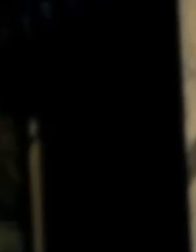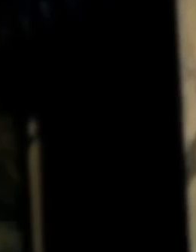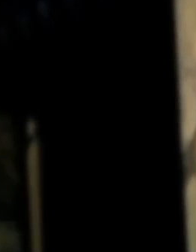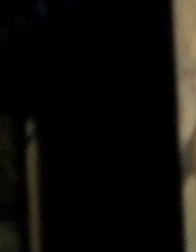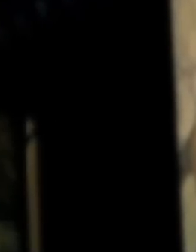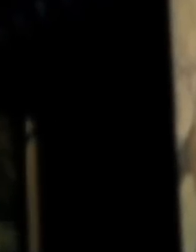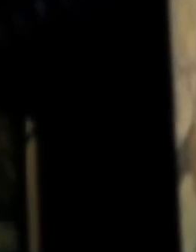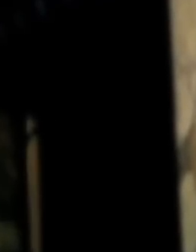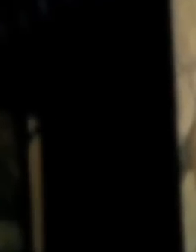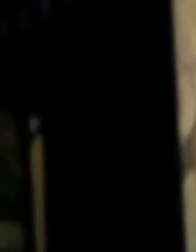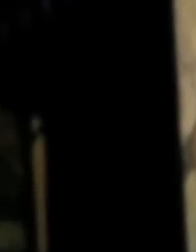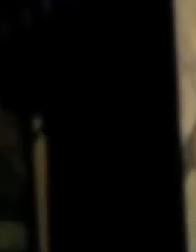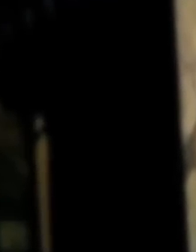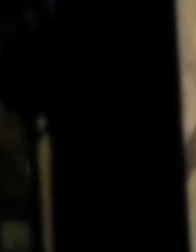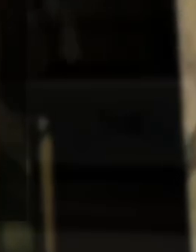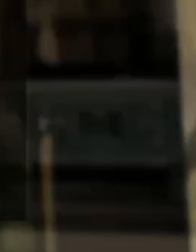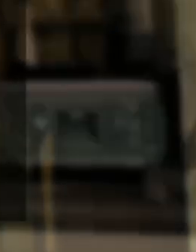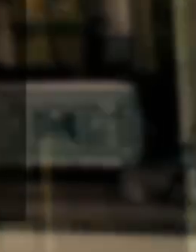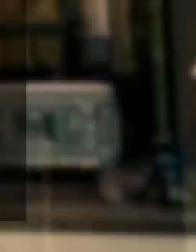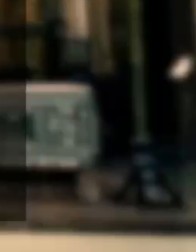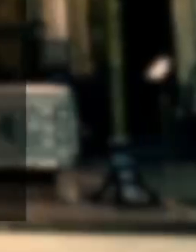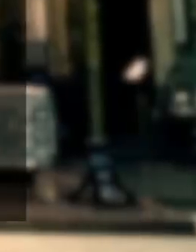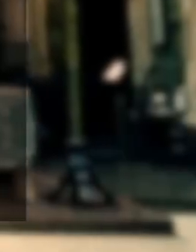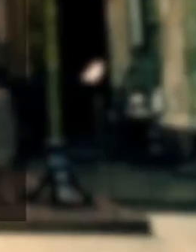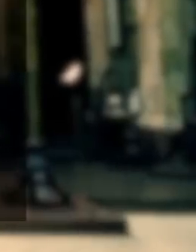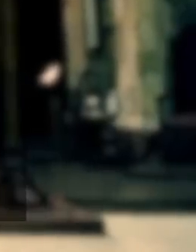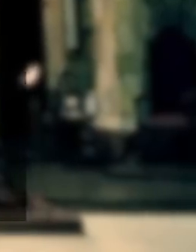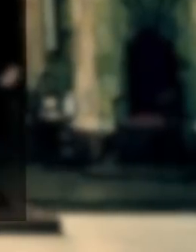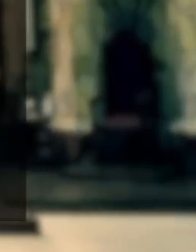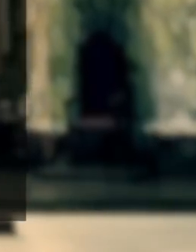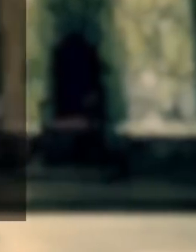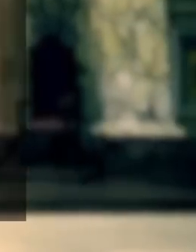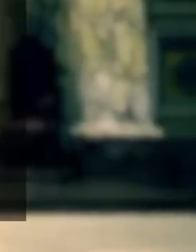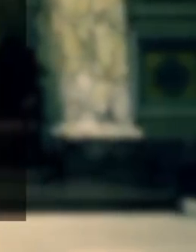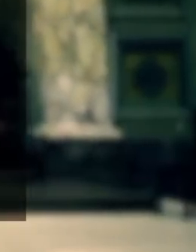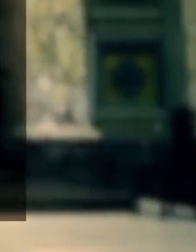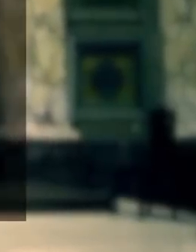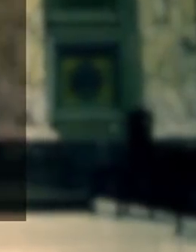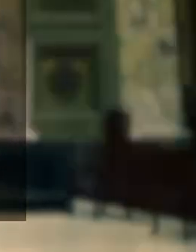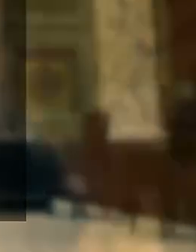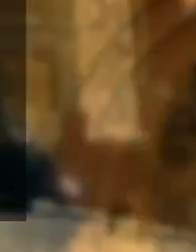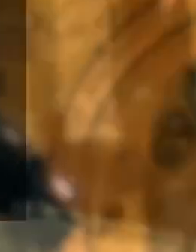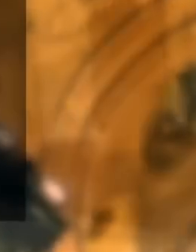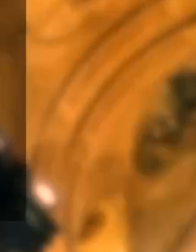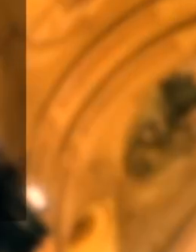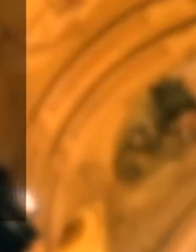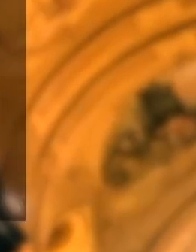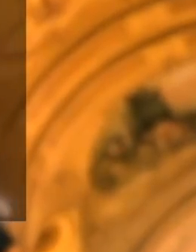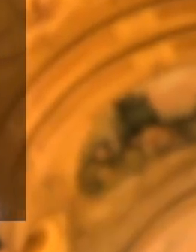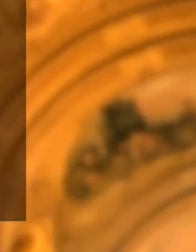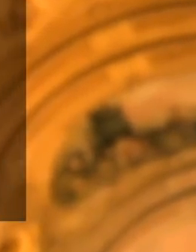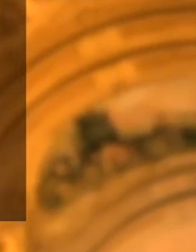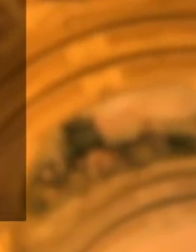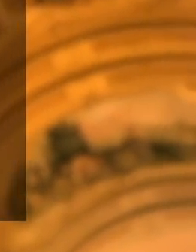del código QR, será para el mantenimiento de la Iglesia Catedral y el sostenimiento del culto en